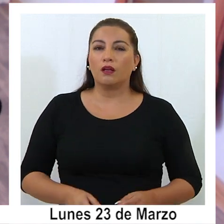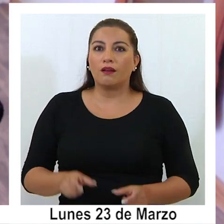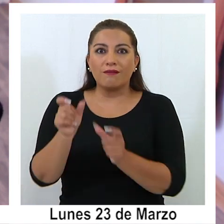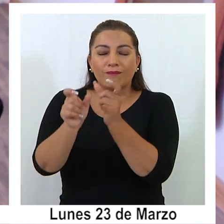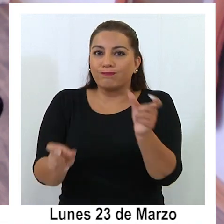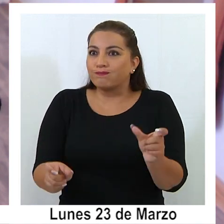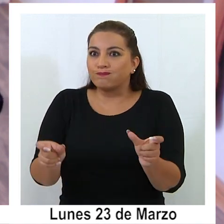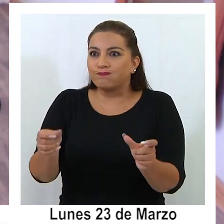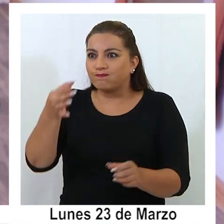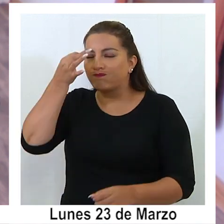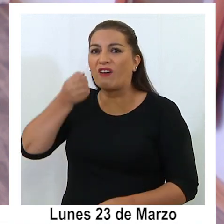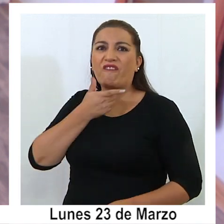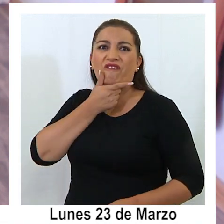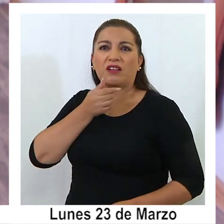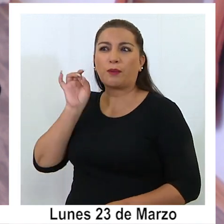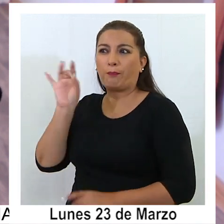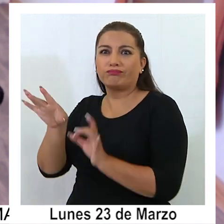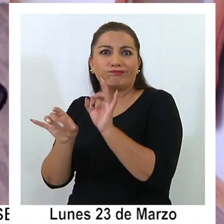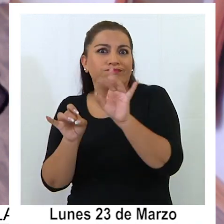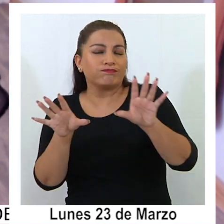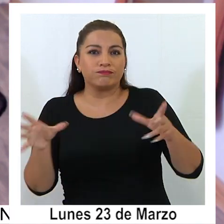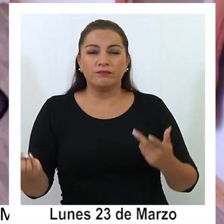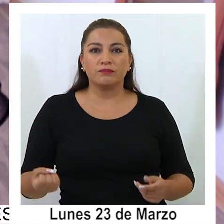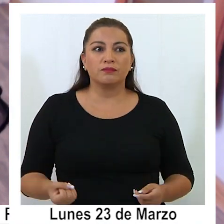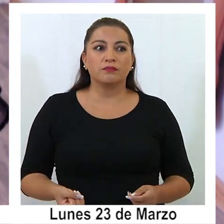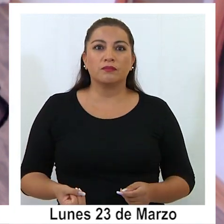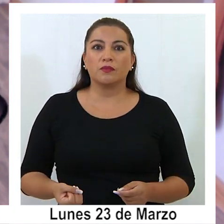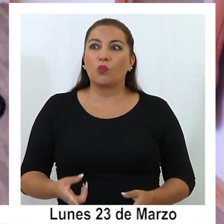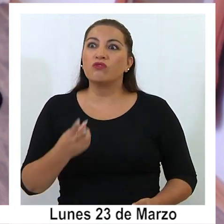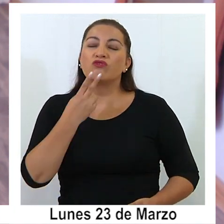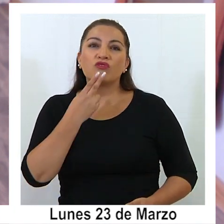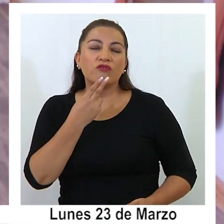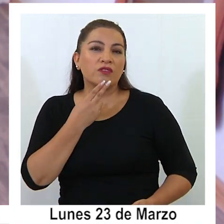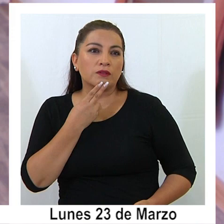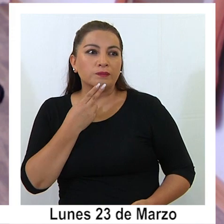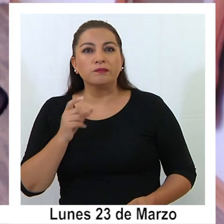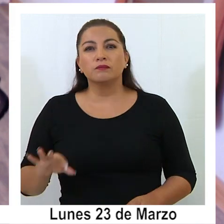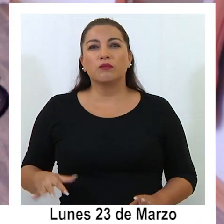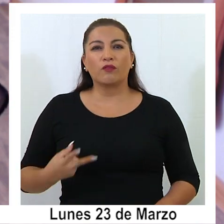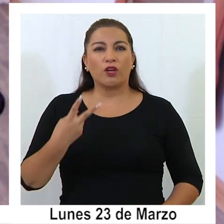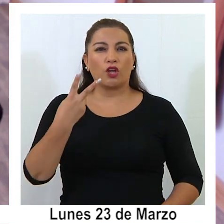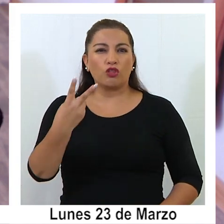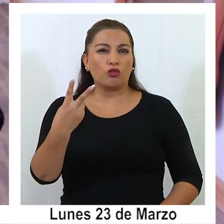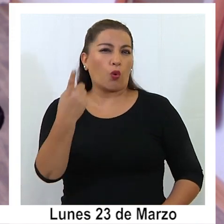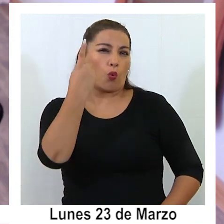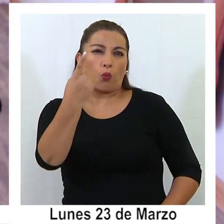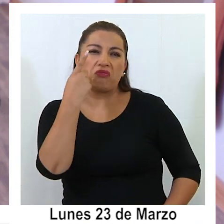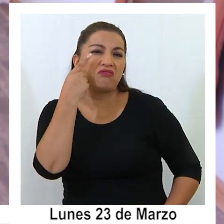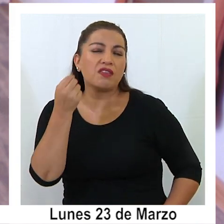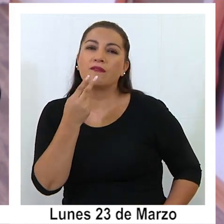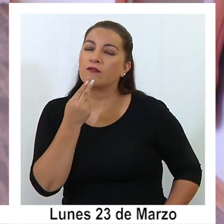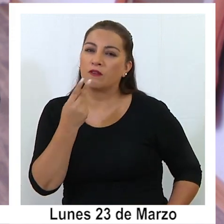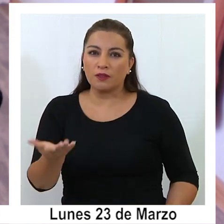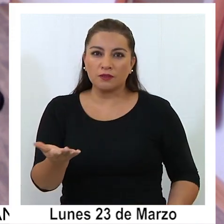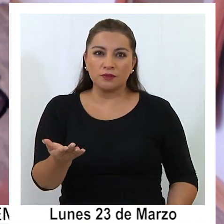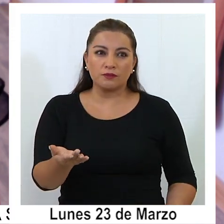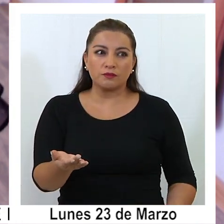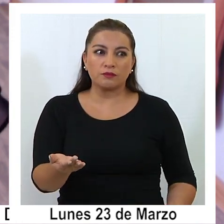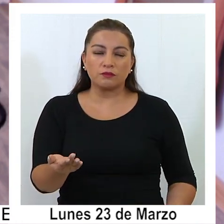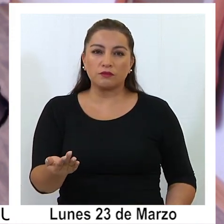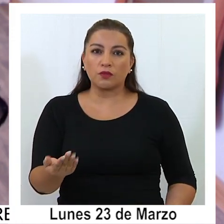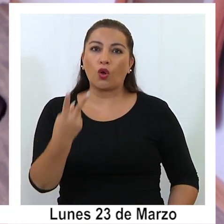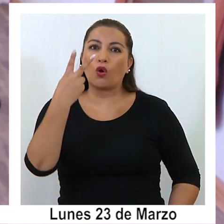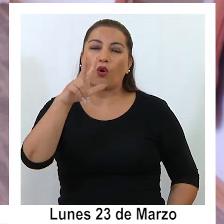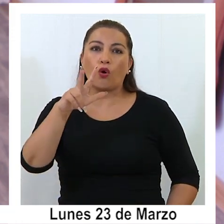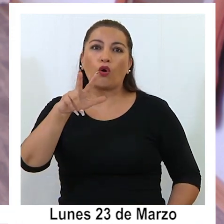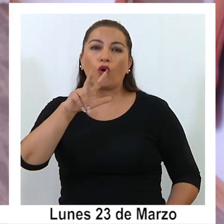esta enfermedad con tanta facilidad, de cuánto tiempo vive en las superficies, que puede vivir creo que hasta más de 24 horas, el tema que puede durar hasta